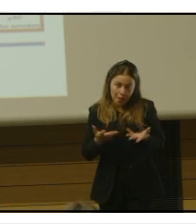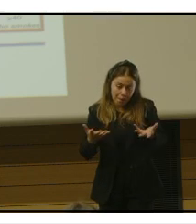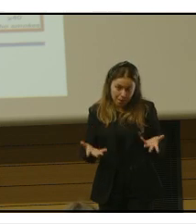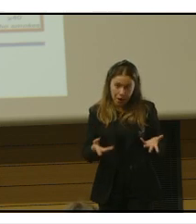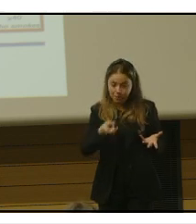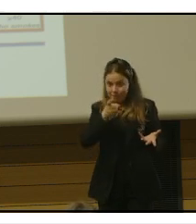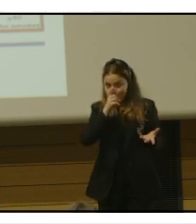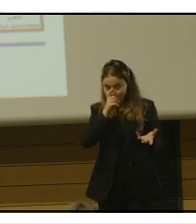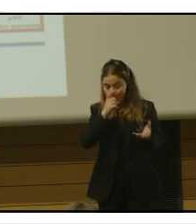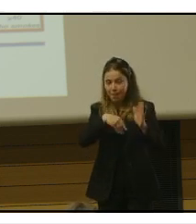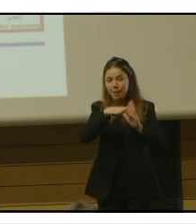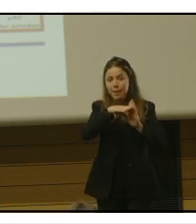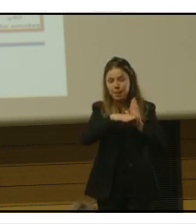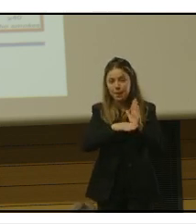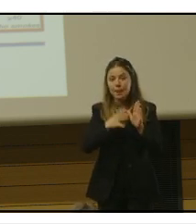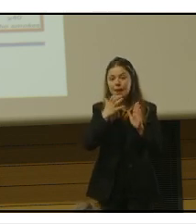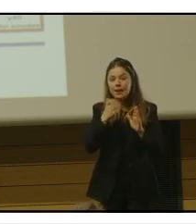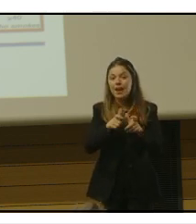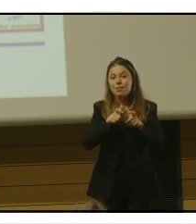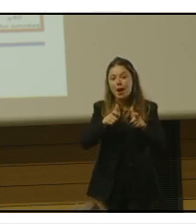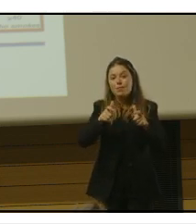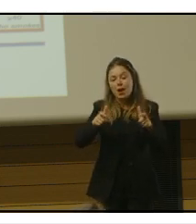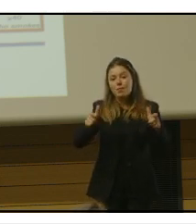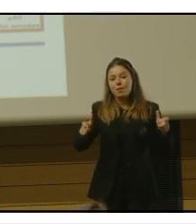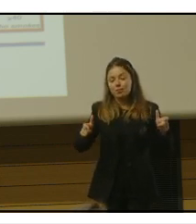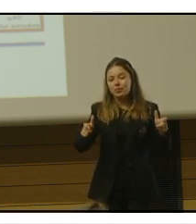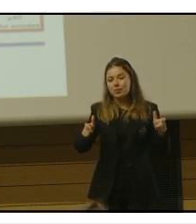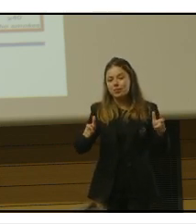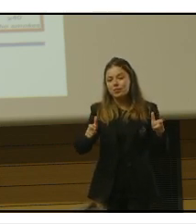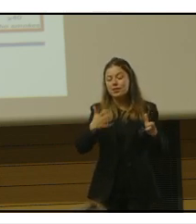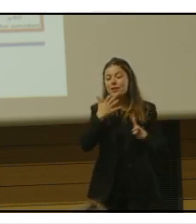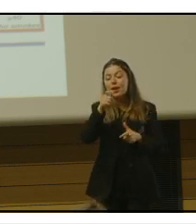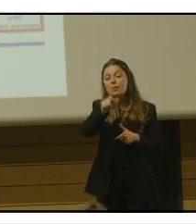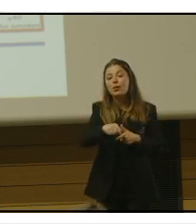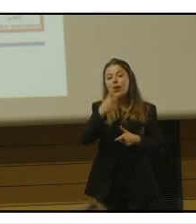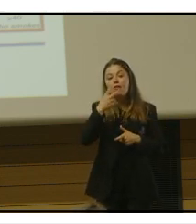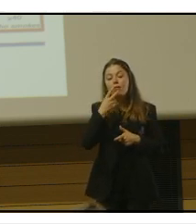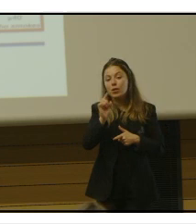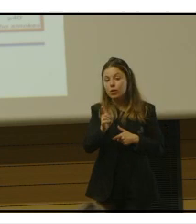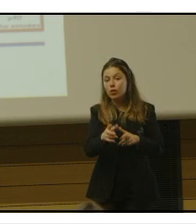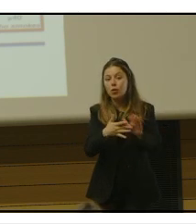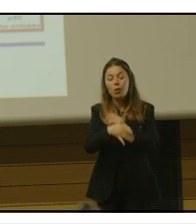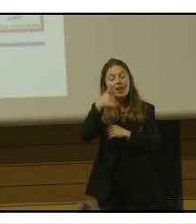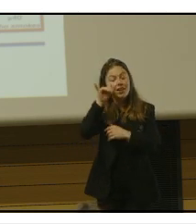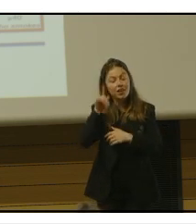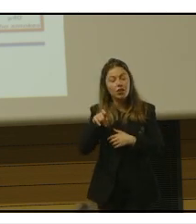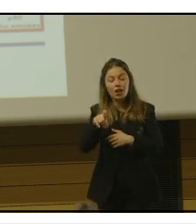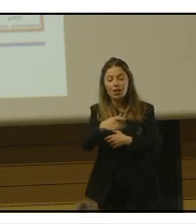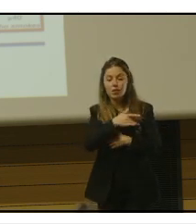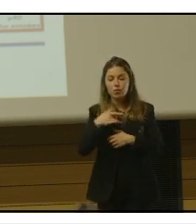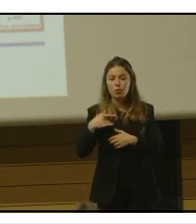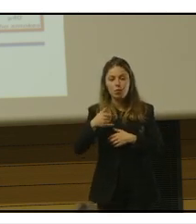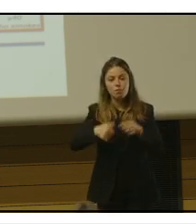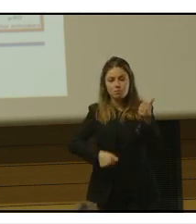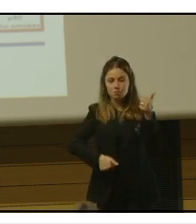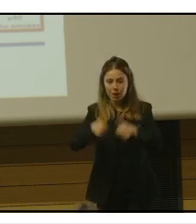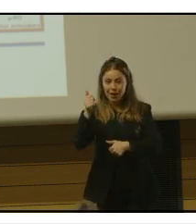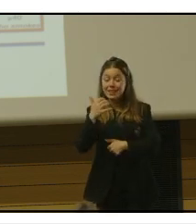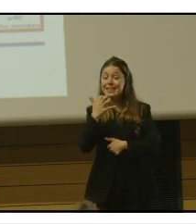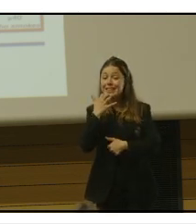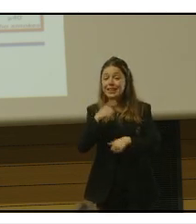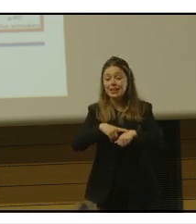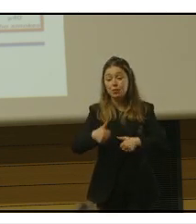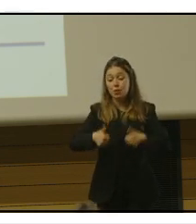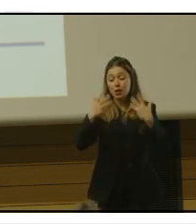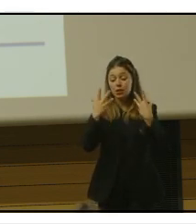en cuenta esto: a medida que aumenta ese consumo de cigarrillos en presencia de una persona no fumadora, aumenta su riesgo de tener un cáncer de pulmón, y cuanto más tiempo estás con esa